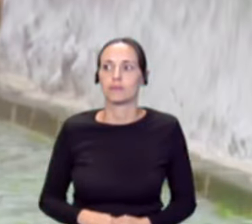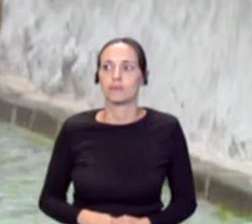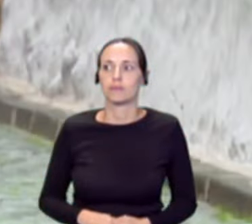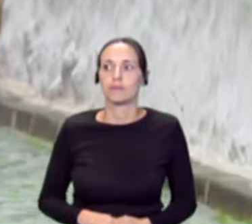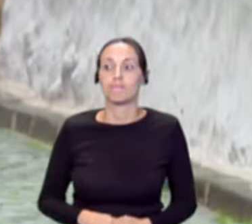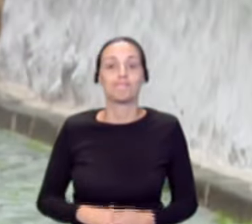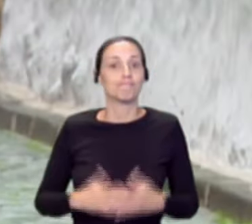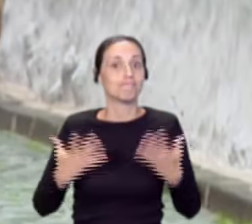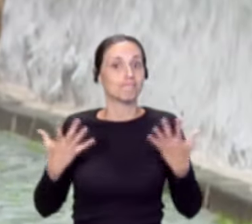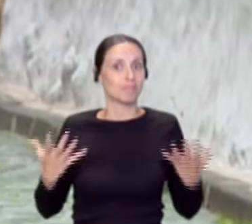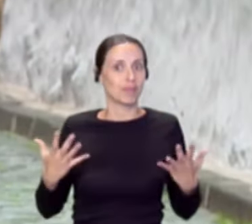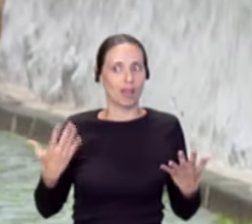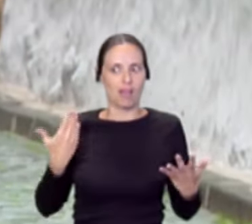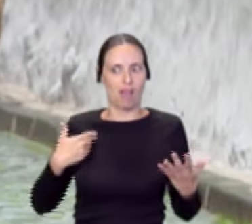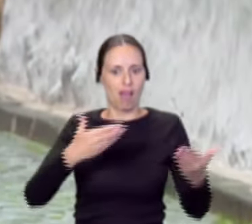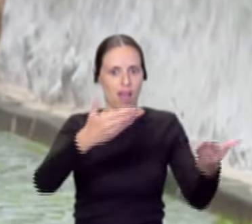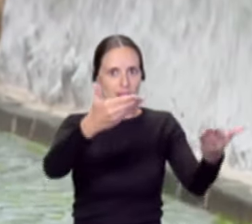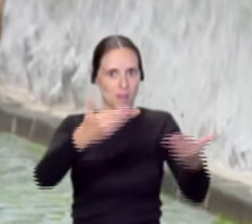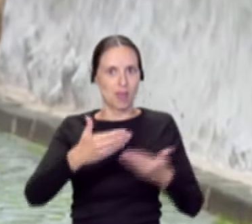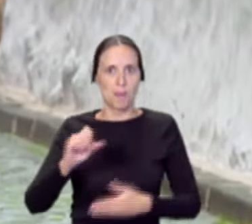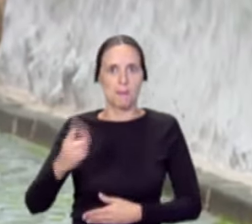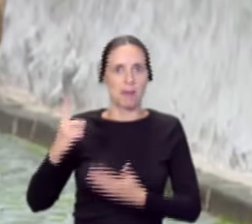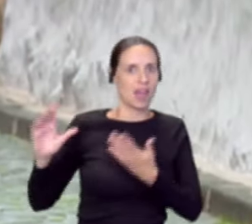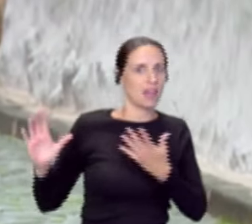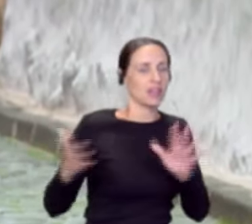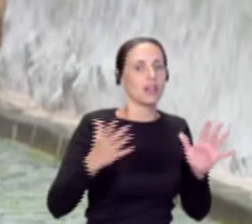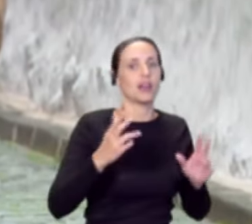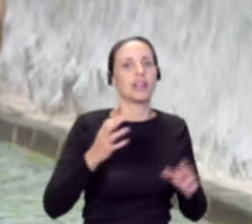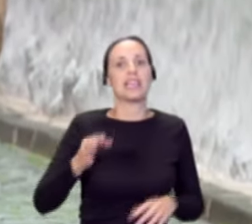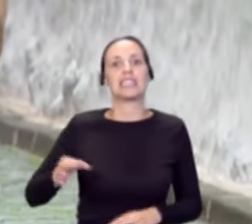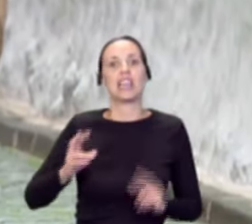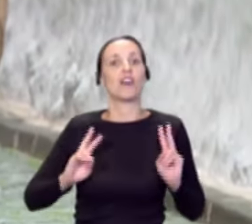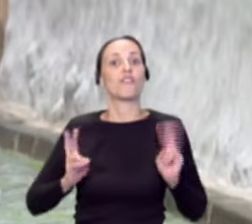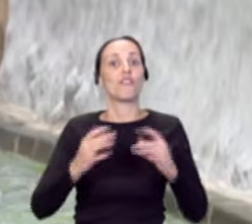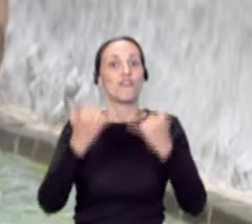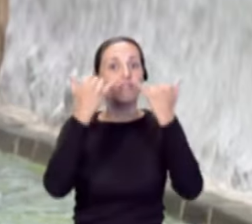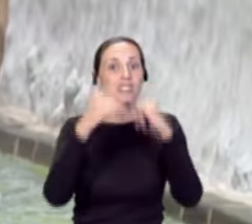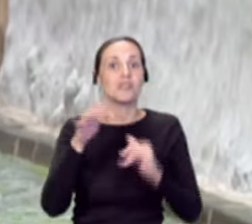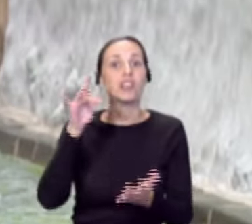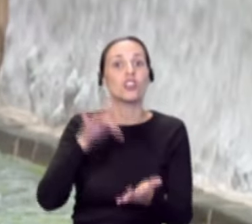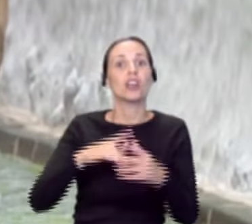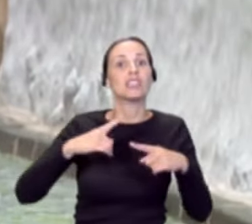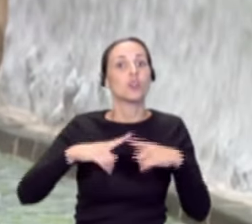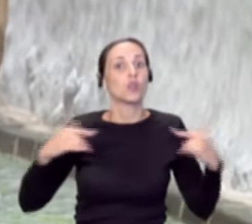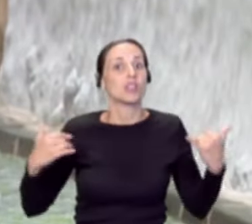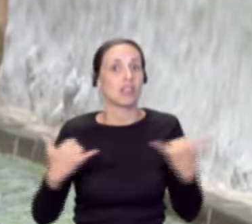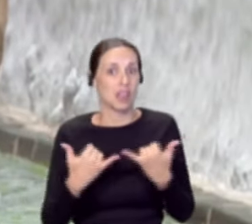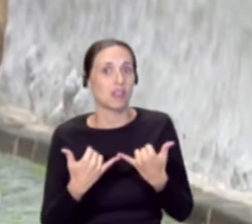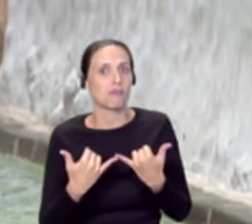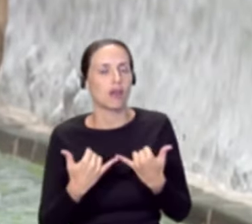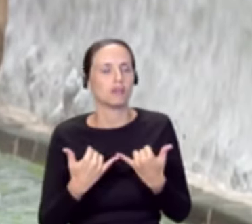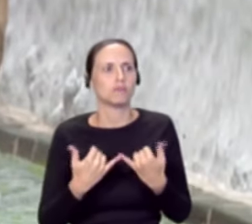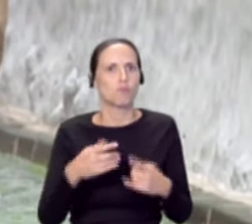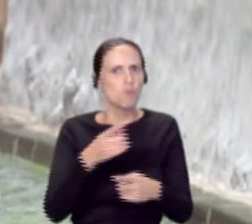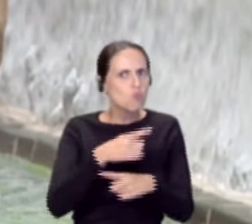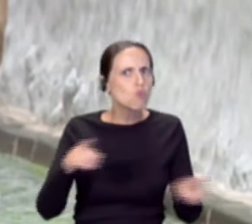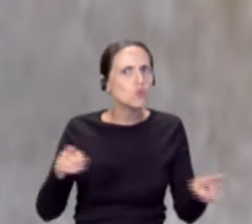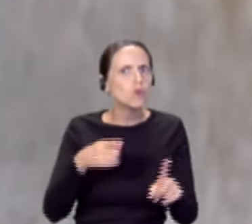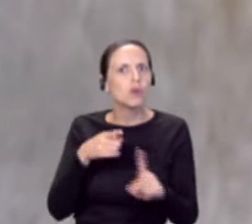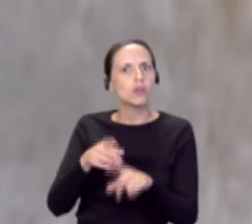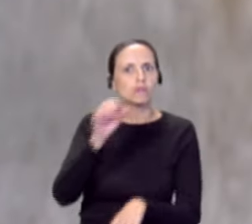Pues quedamos todos invitados a esta primera edición del Isla Viva Festival, que tendrá lugar en Santa Cruz de Tenerife, con música para poder